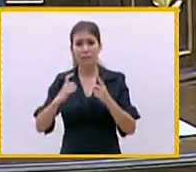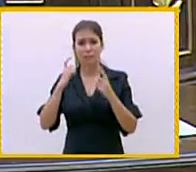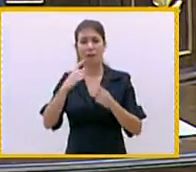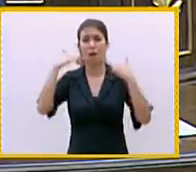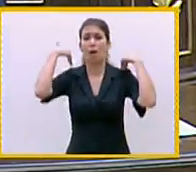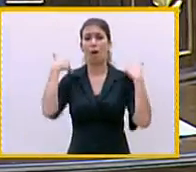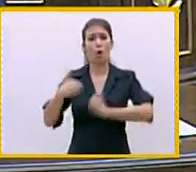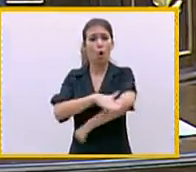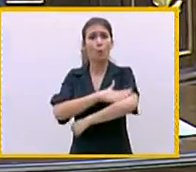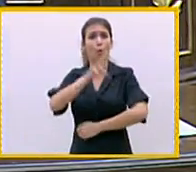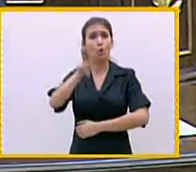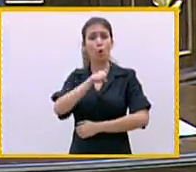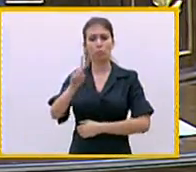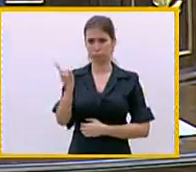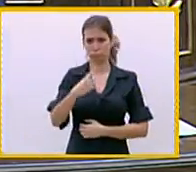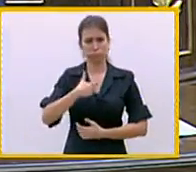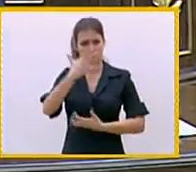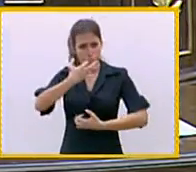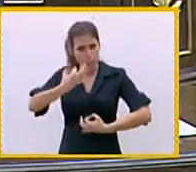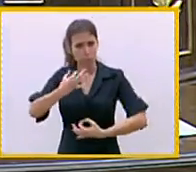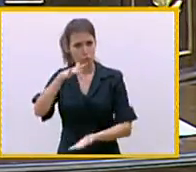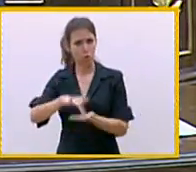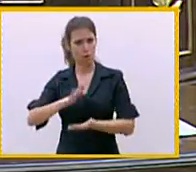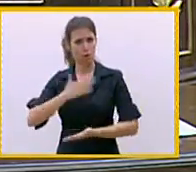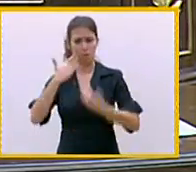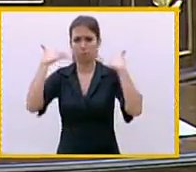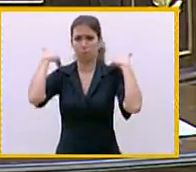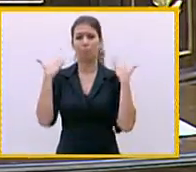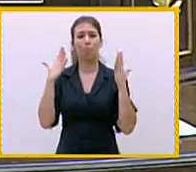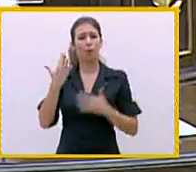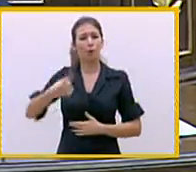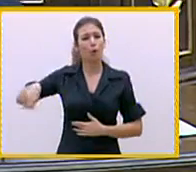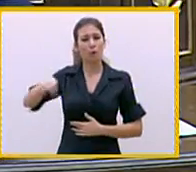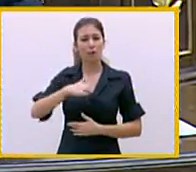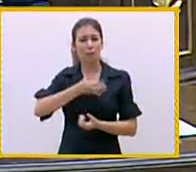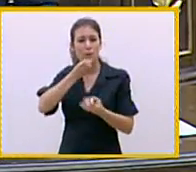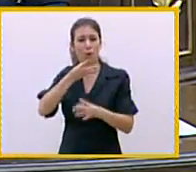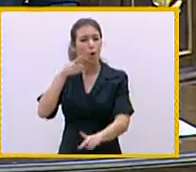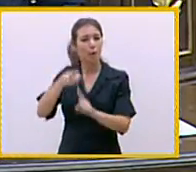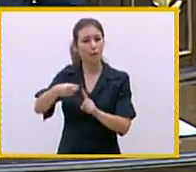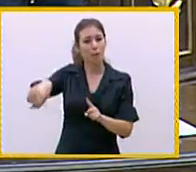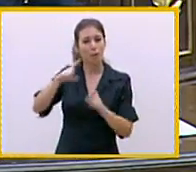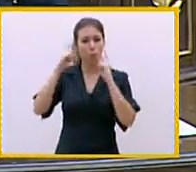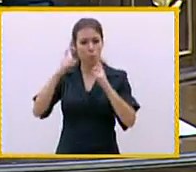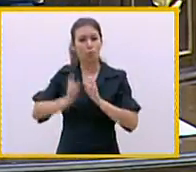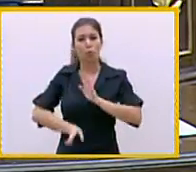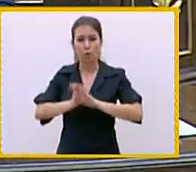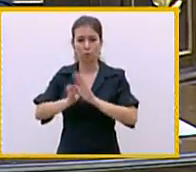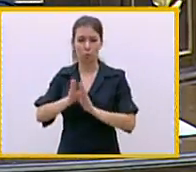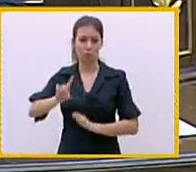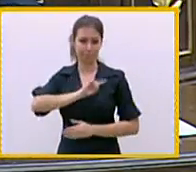Gobierno, sino para ser conscientes de la magnitud del esfuerzo colectivo que hemos de seguir haciendo. El